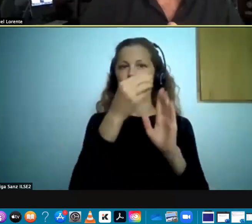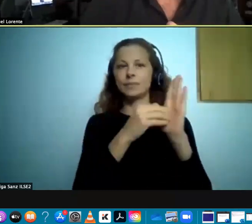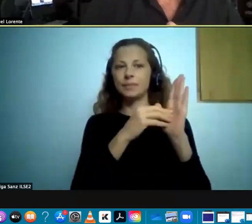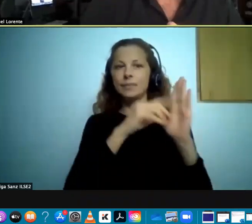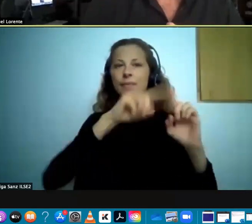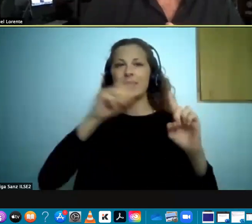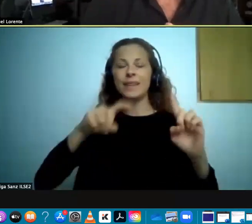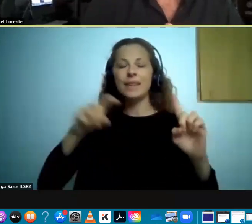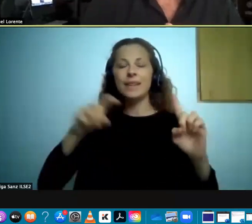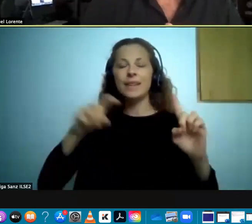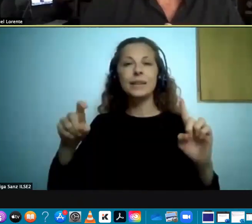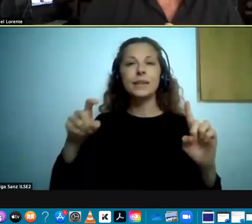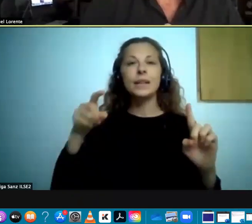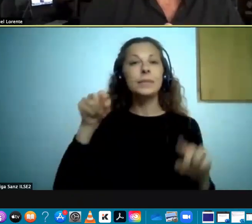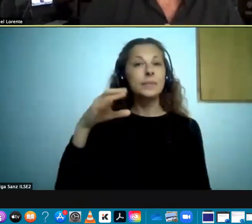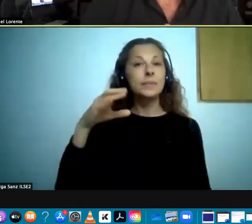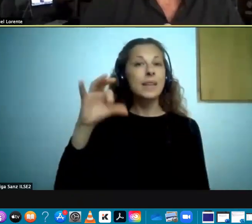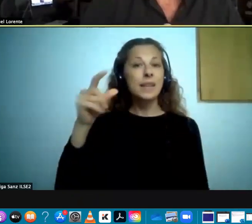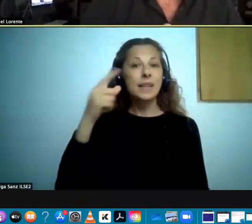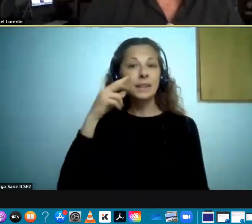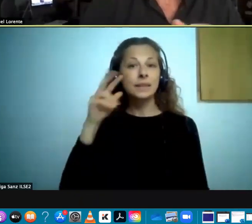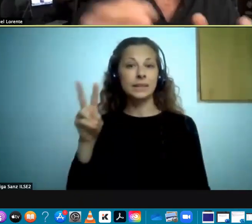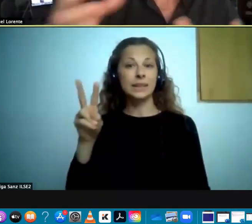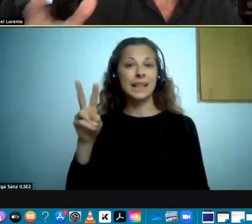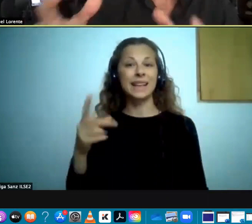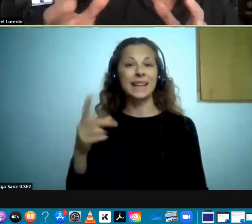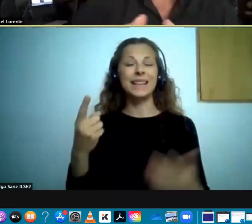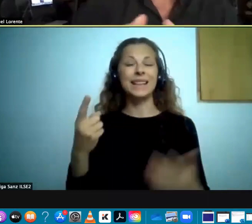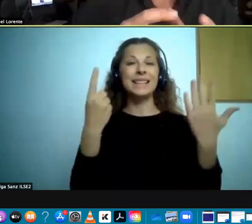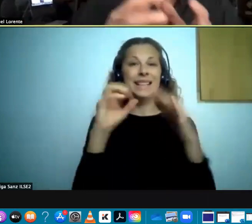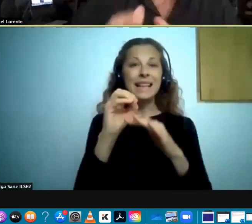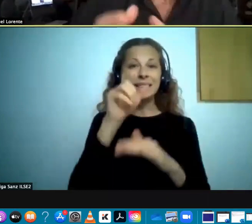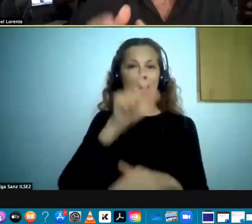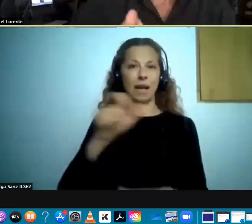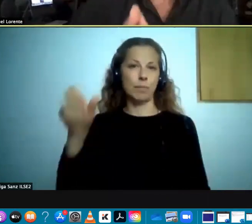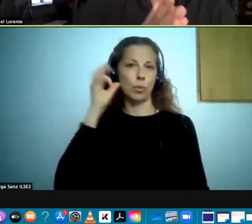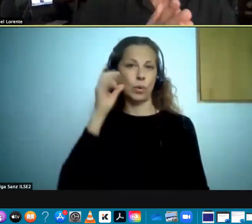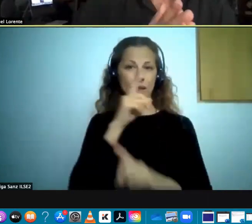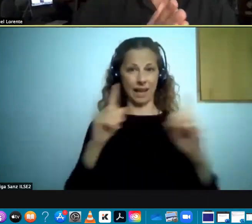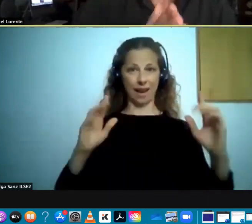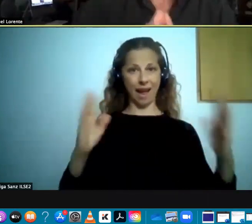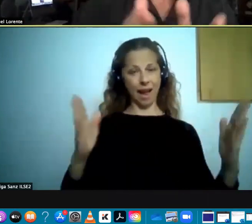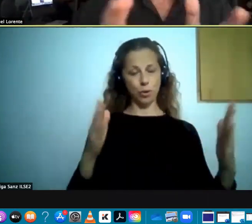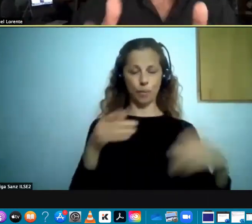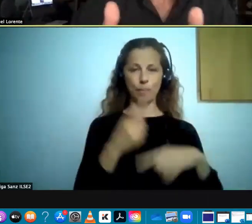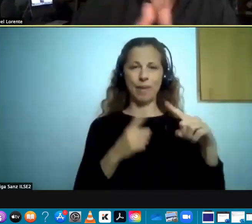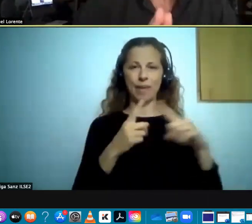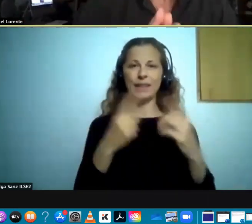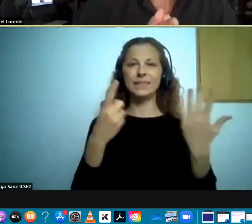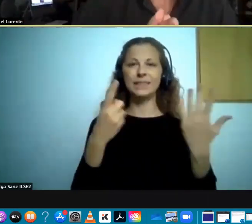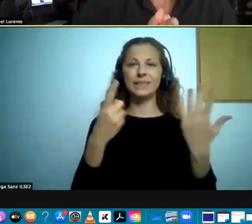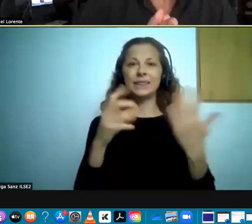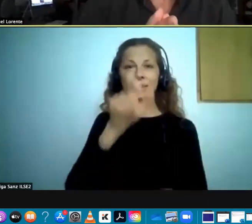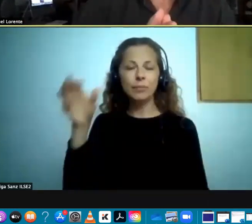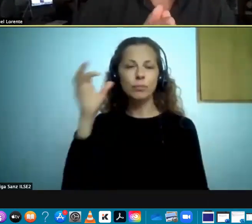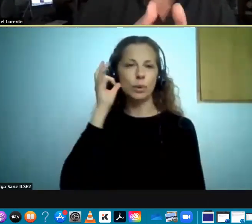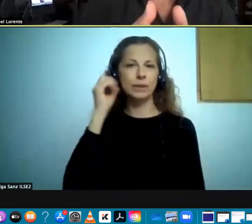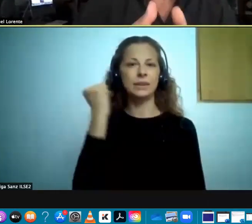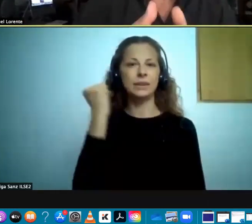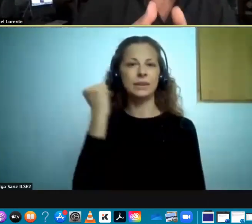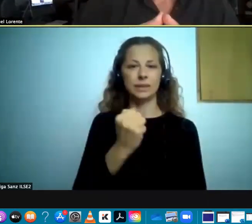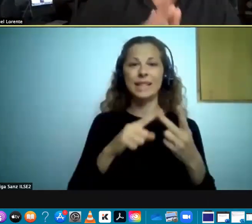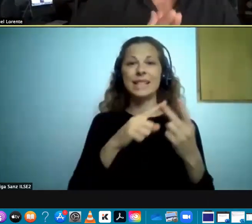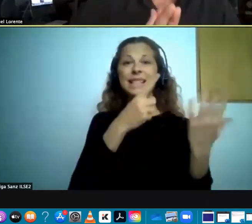caracterizada por el homicidio de 60 mujeres, cada año de media 60 mujeres son asesinadas y 600.000